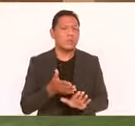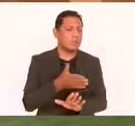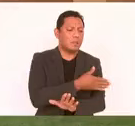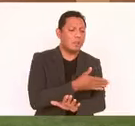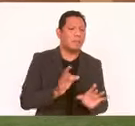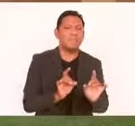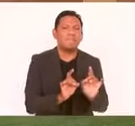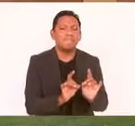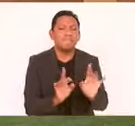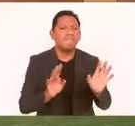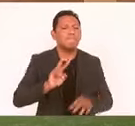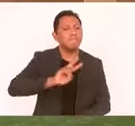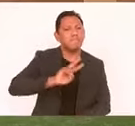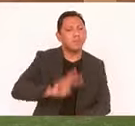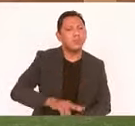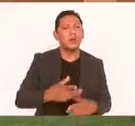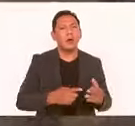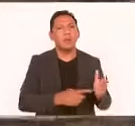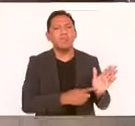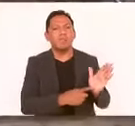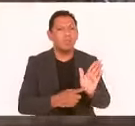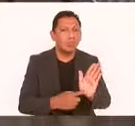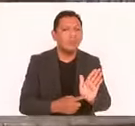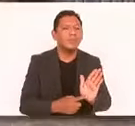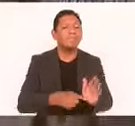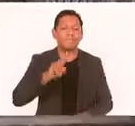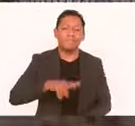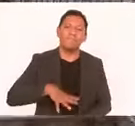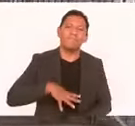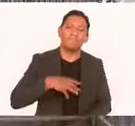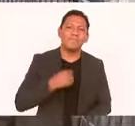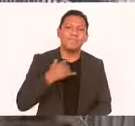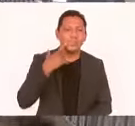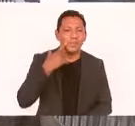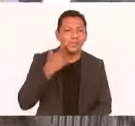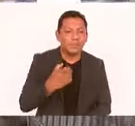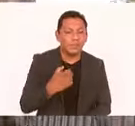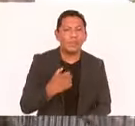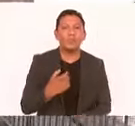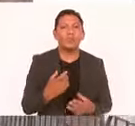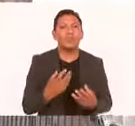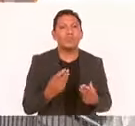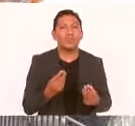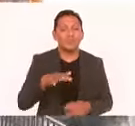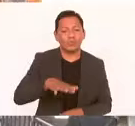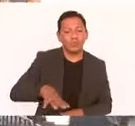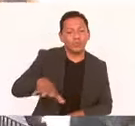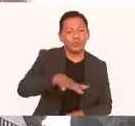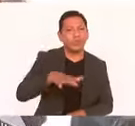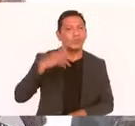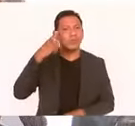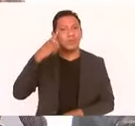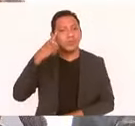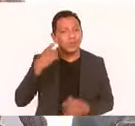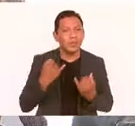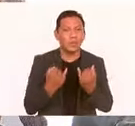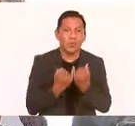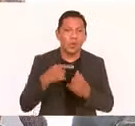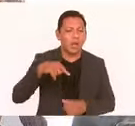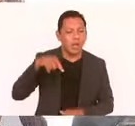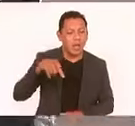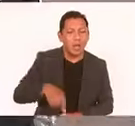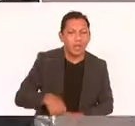que reflejan el ímpetu de la lucha indígena en México y en particular